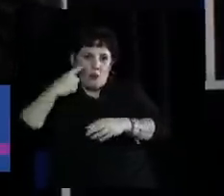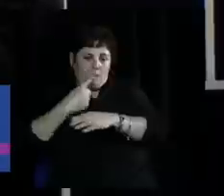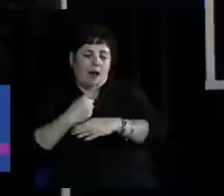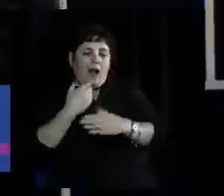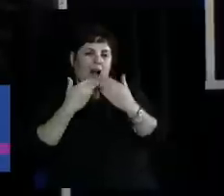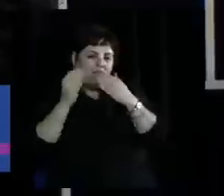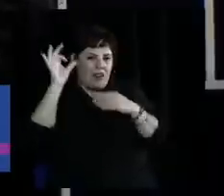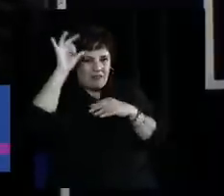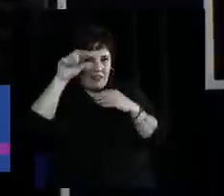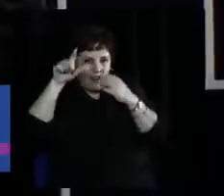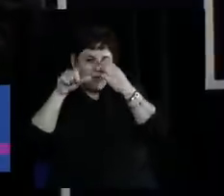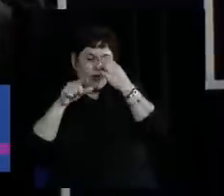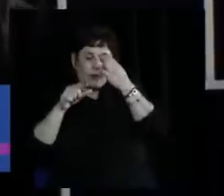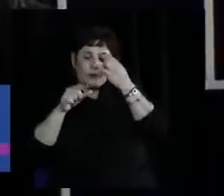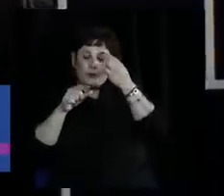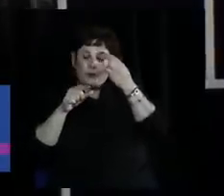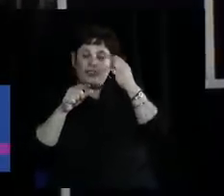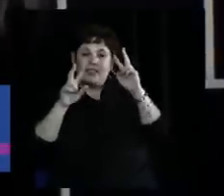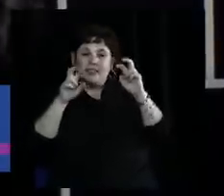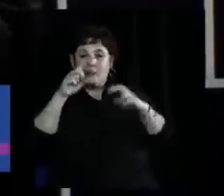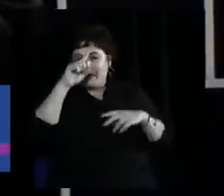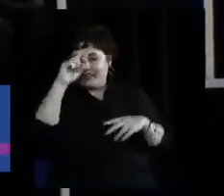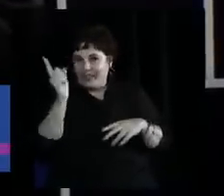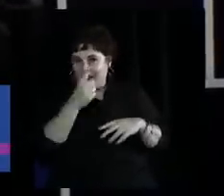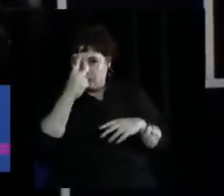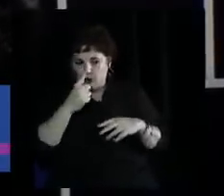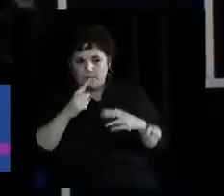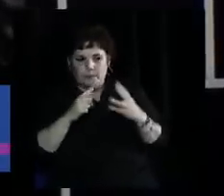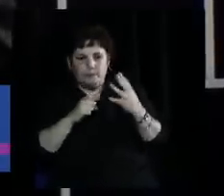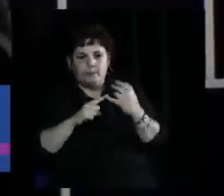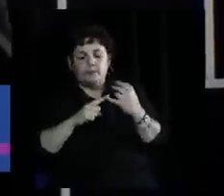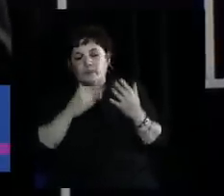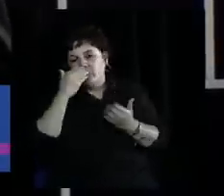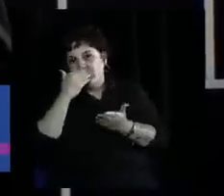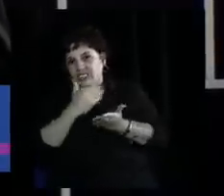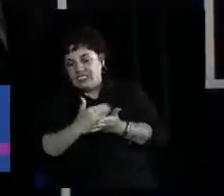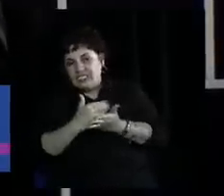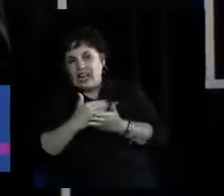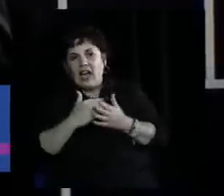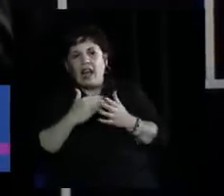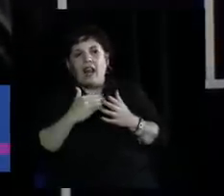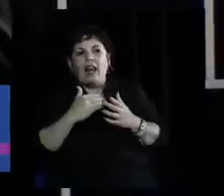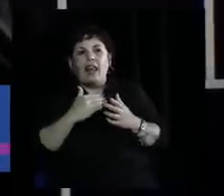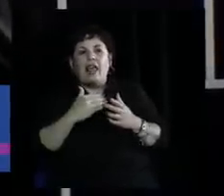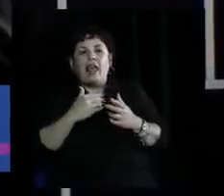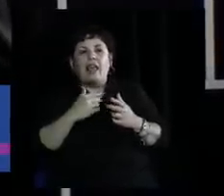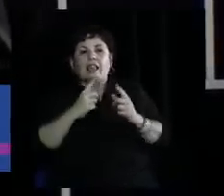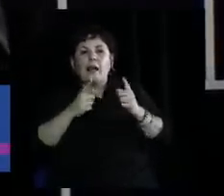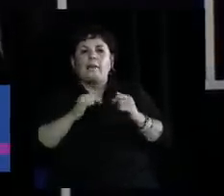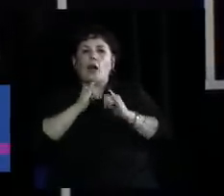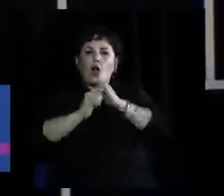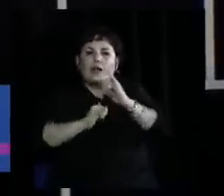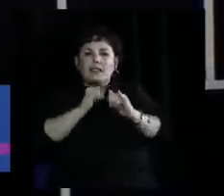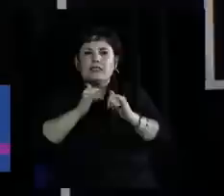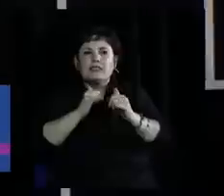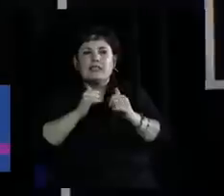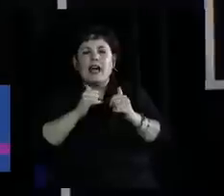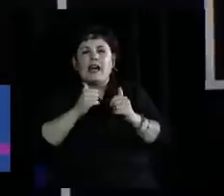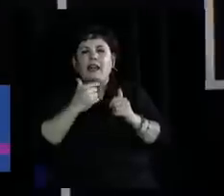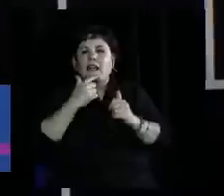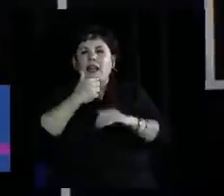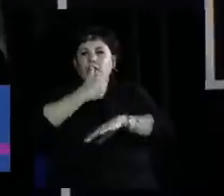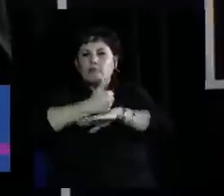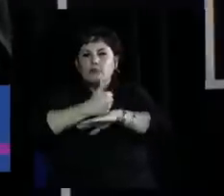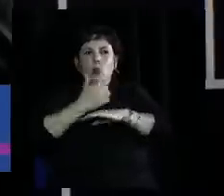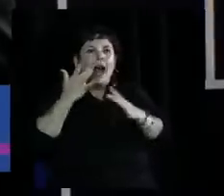bloque de Panorama Internacional. Y finalmente, en Desacato Pasivo, vamos a contar con la presencia